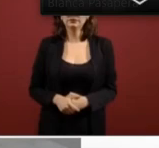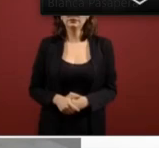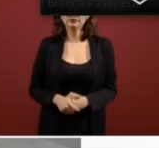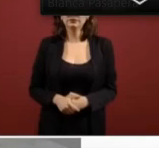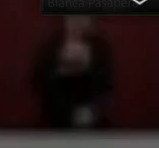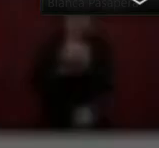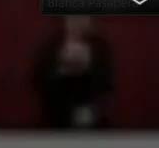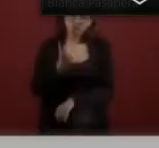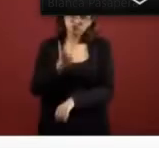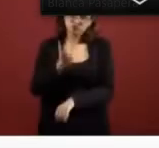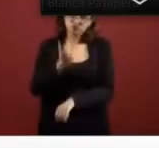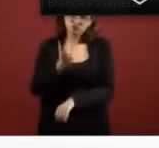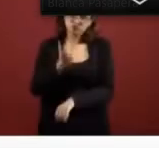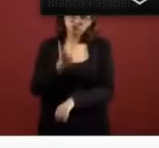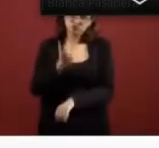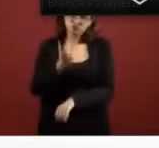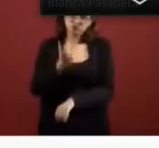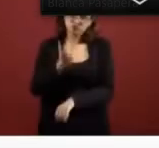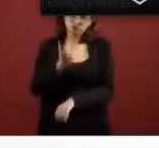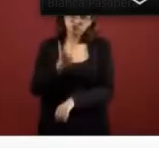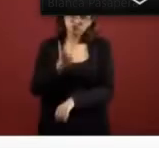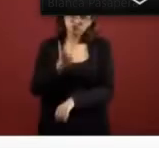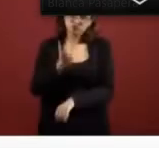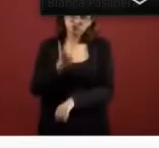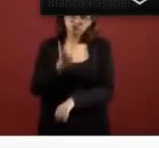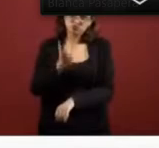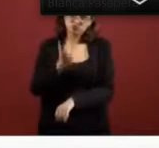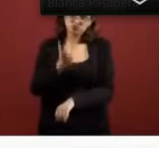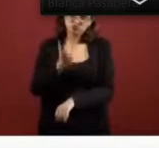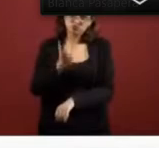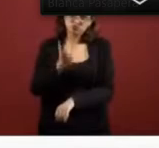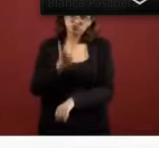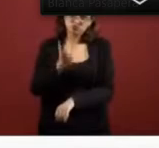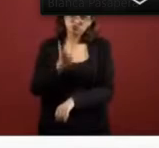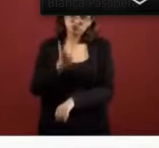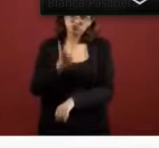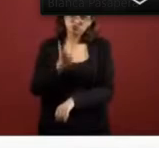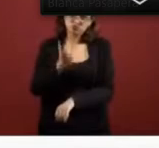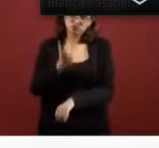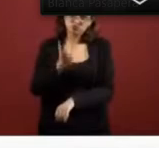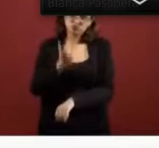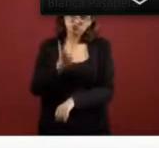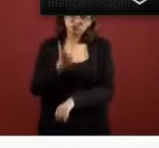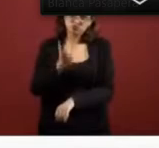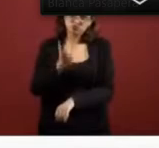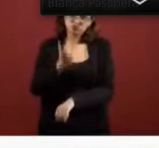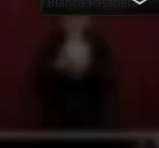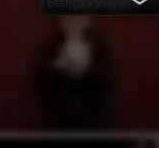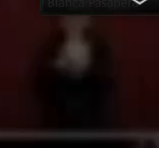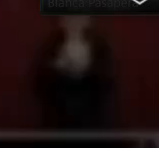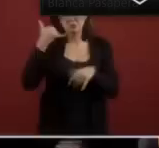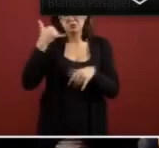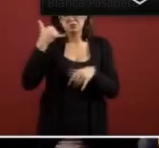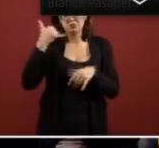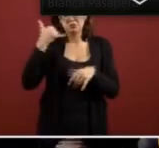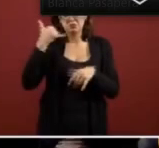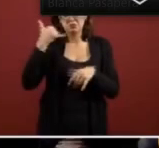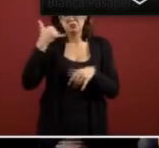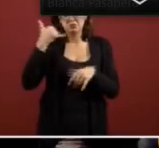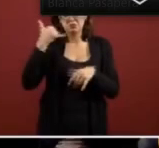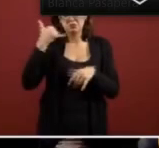bueno, creo que yo puedo opinar más a profundidad sobre el tema, porque él ha estado